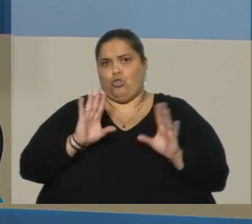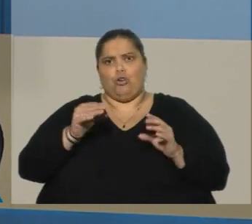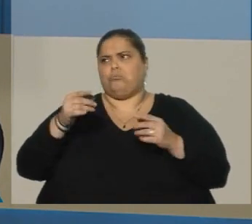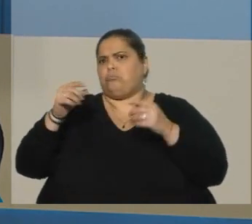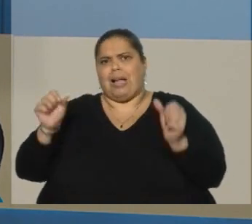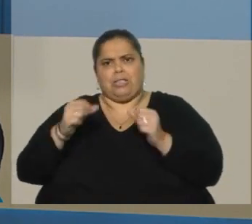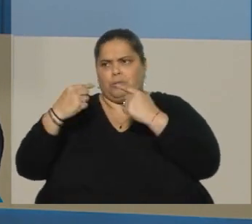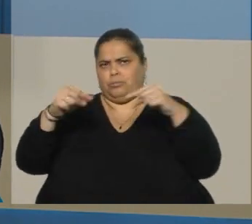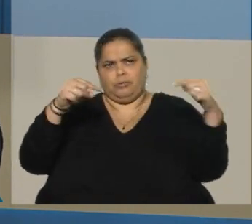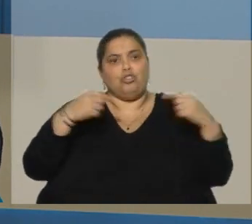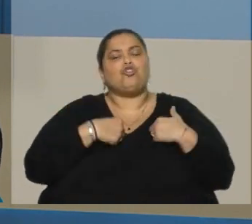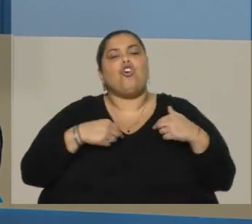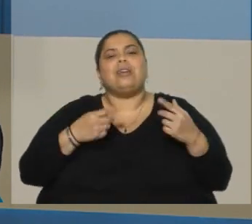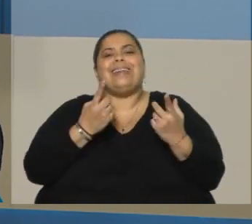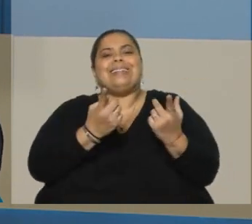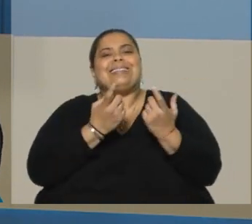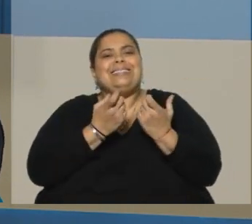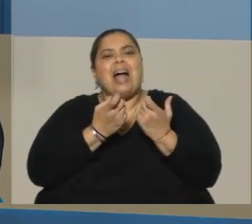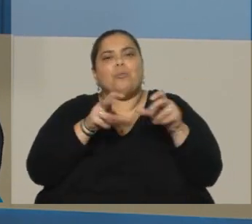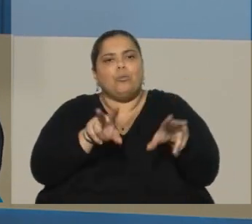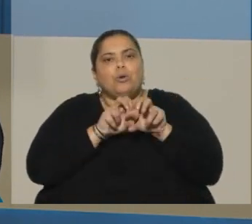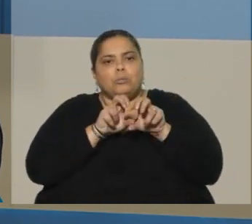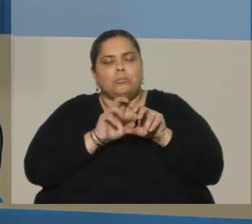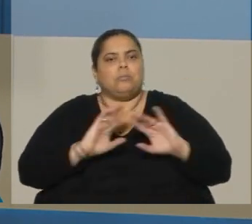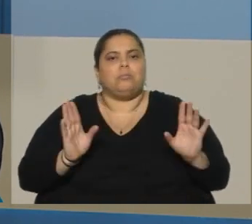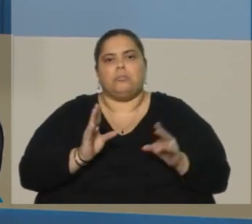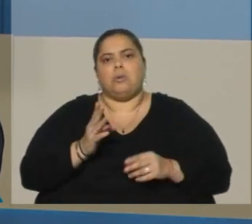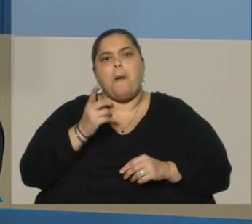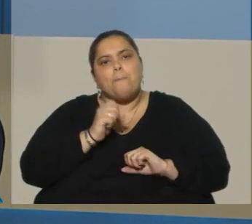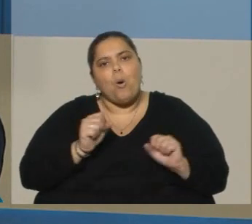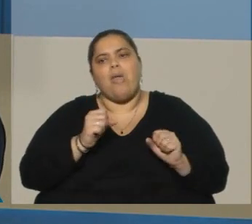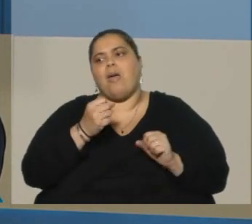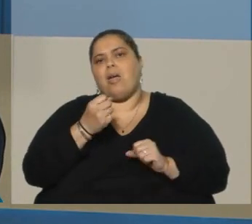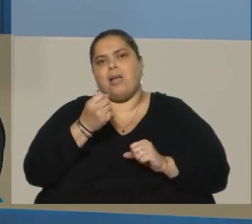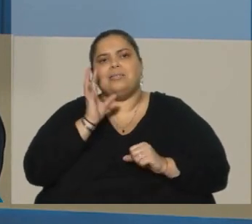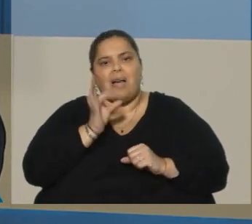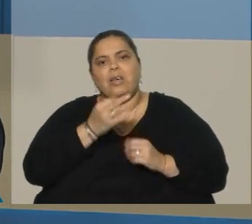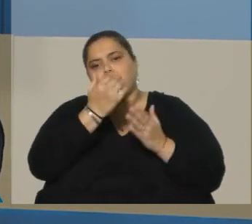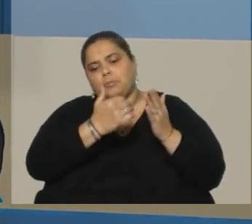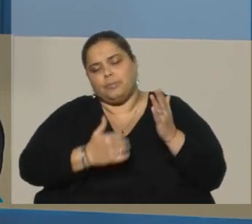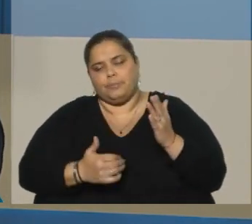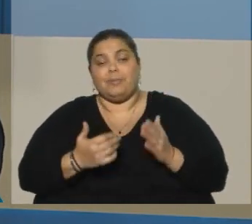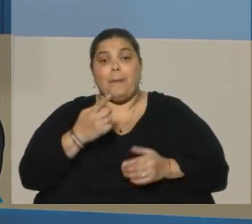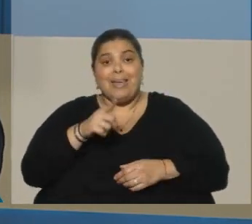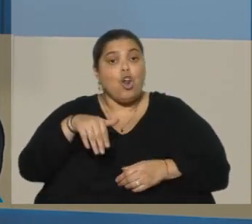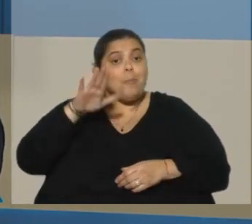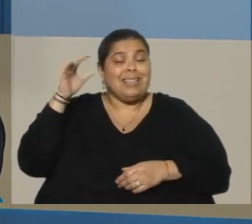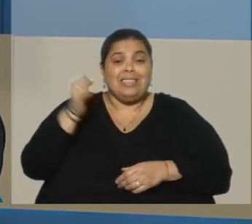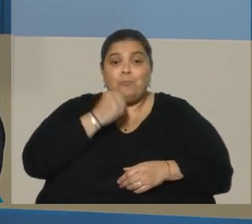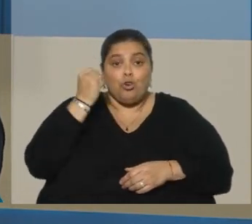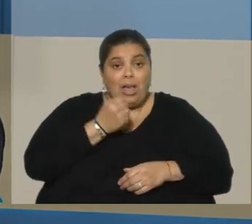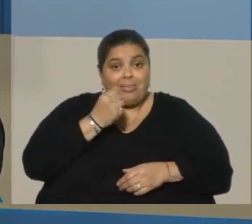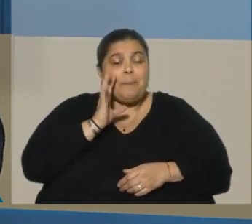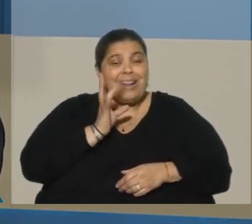decimos al Poder Ejecutivo. Obviamente puede haber un desglose, pero es un desglose arbitrario. Lo que es relevante para la